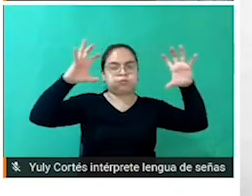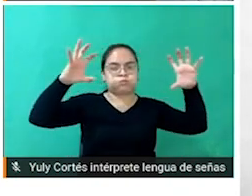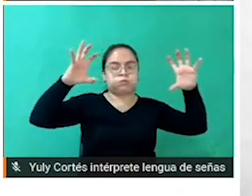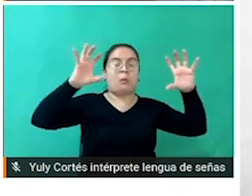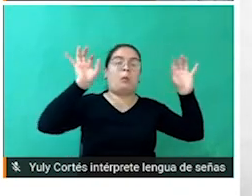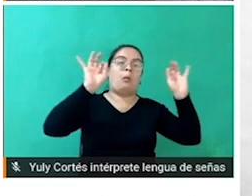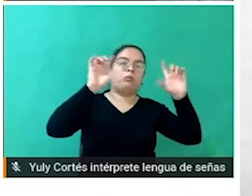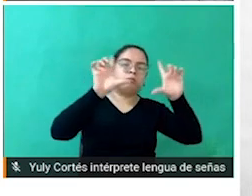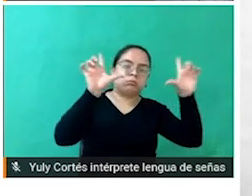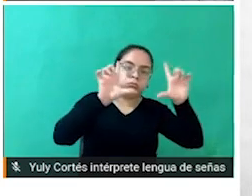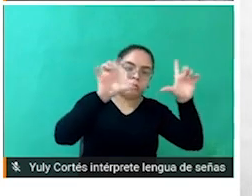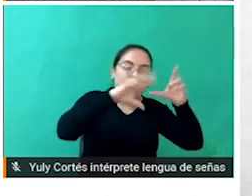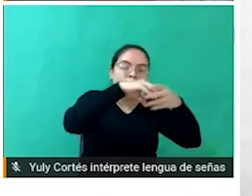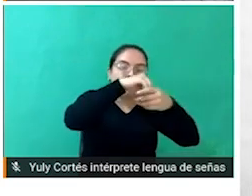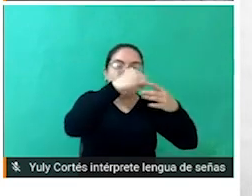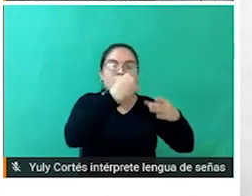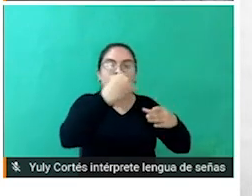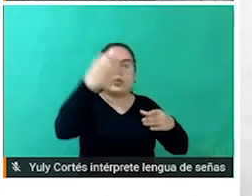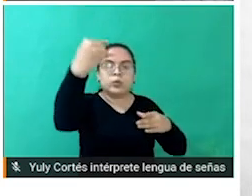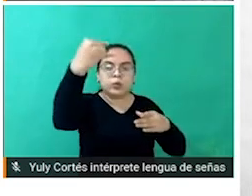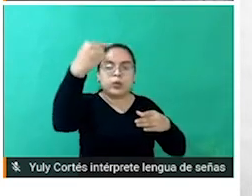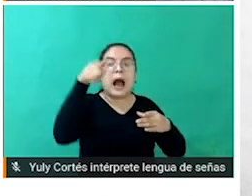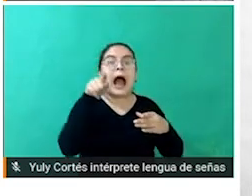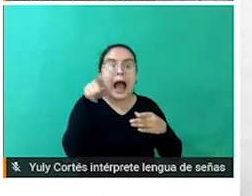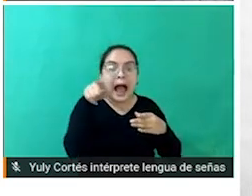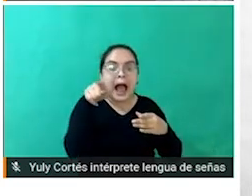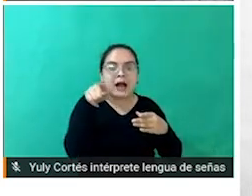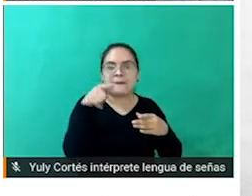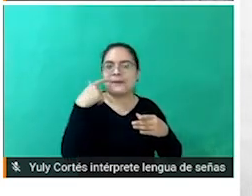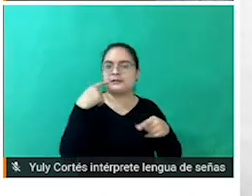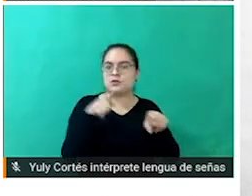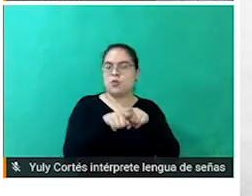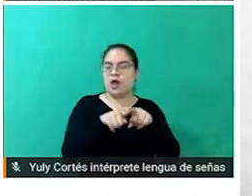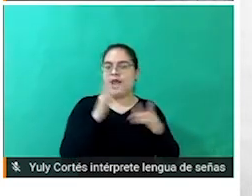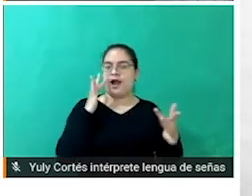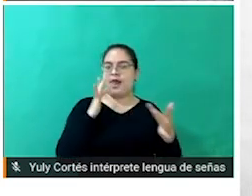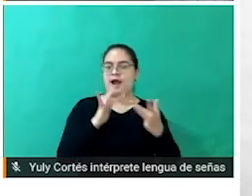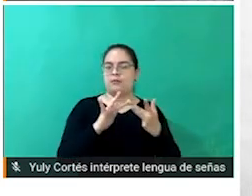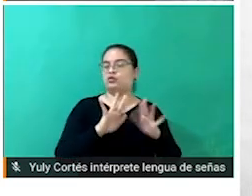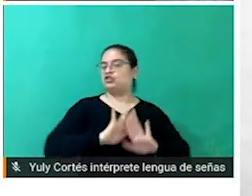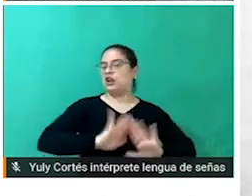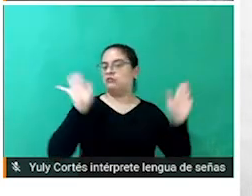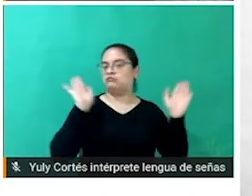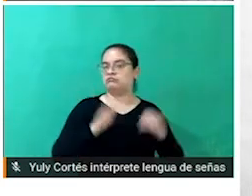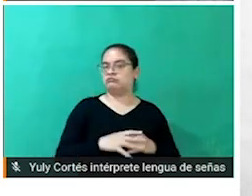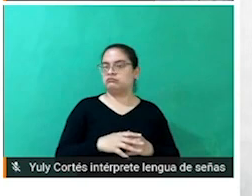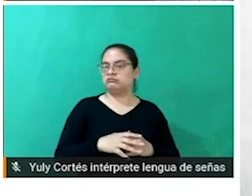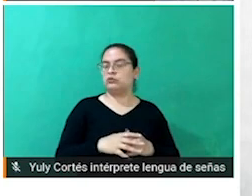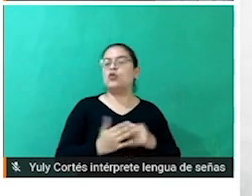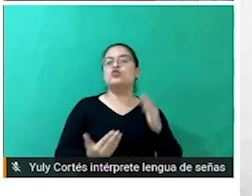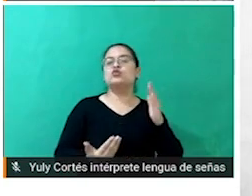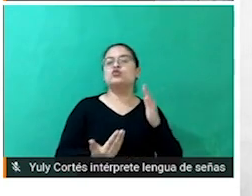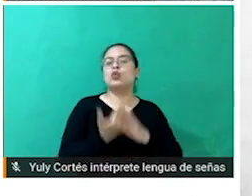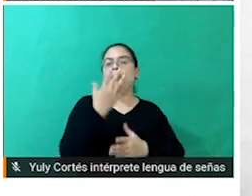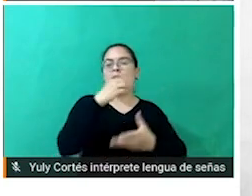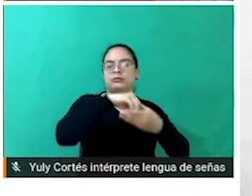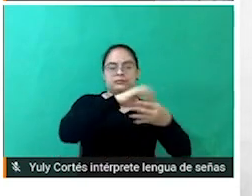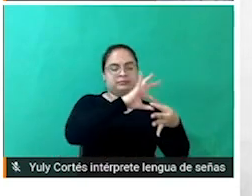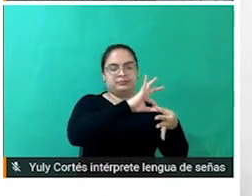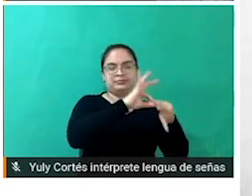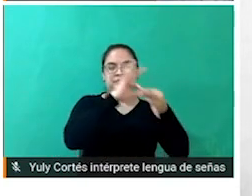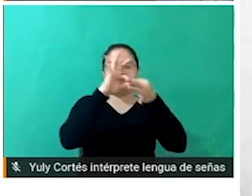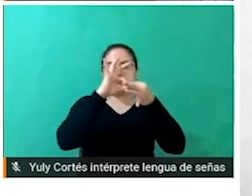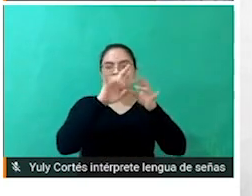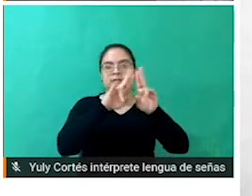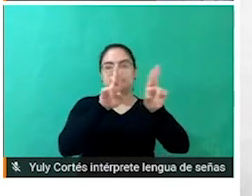pantalla, y con esto, en teoría y en la práctica, tenemos ya un objeto conectado.